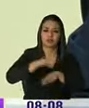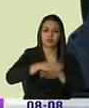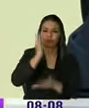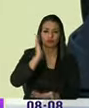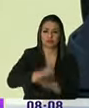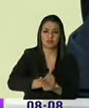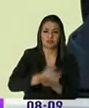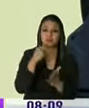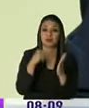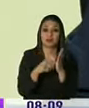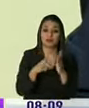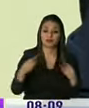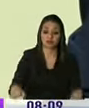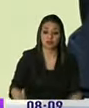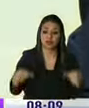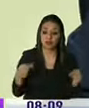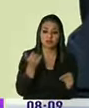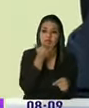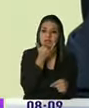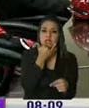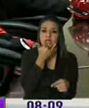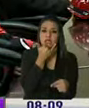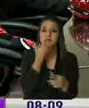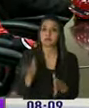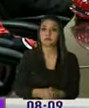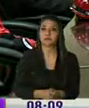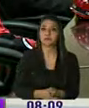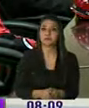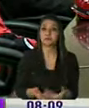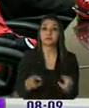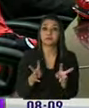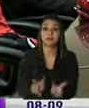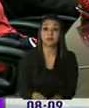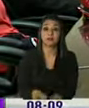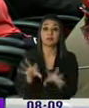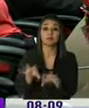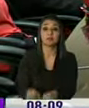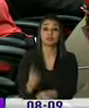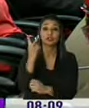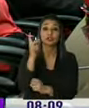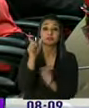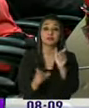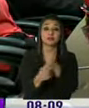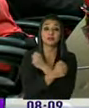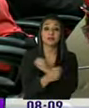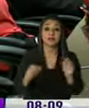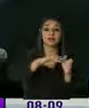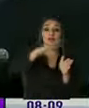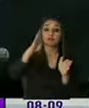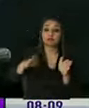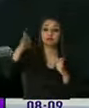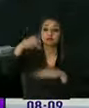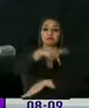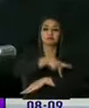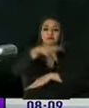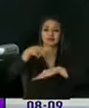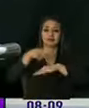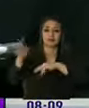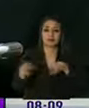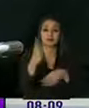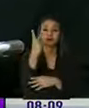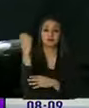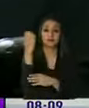ellos, pues, el estado de las llantas, principalmente. Además, se procedió al rescate de 2 personas en el Ruco Pichincha, 2 emergencias